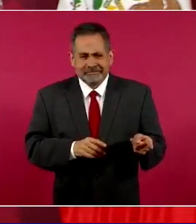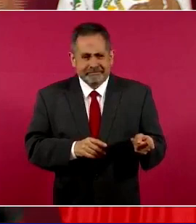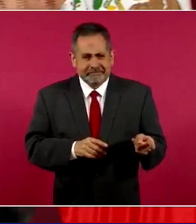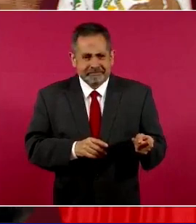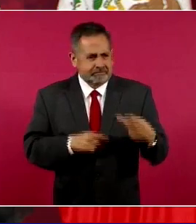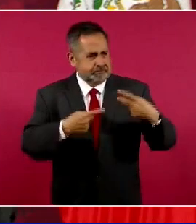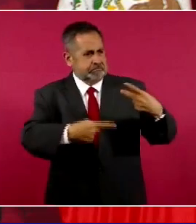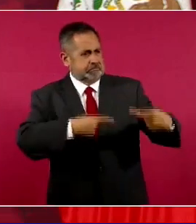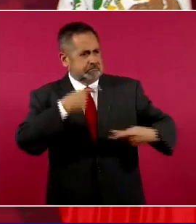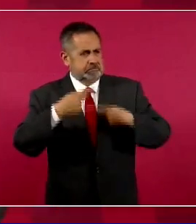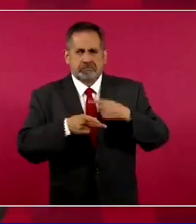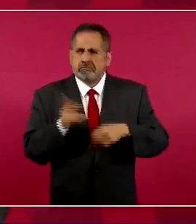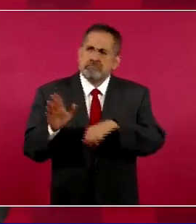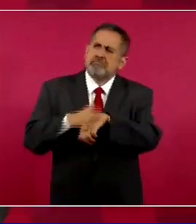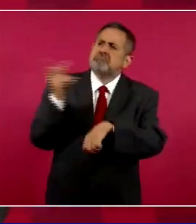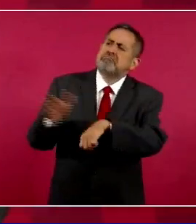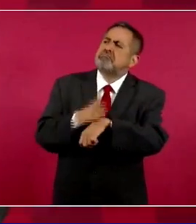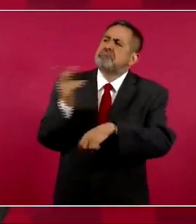me cuestionaron